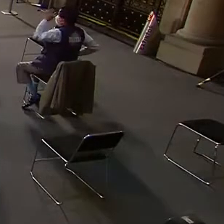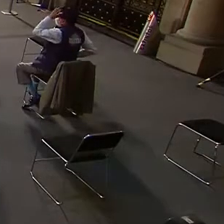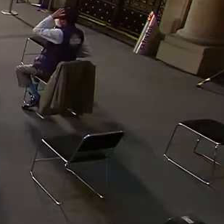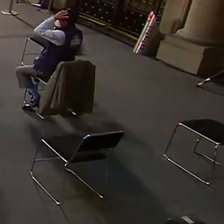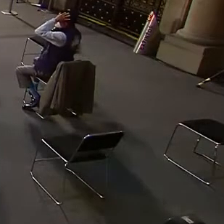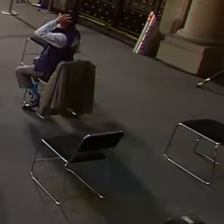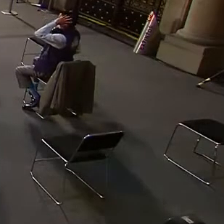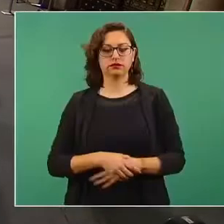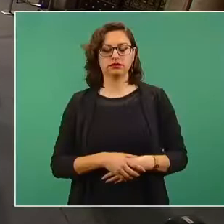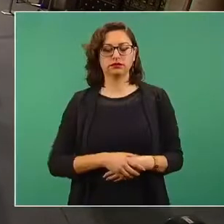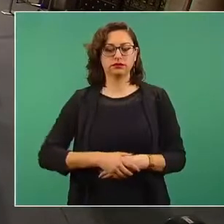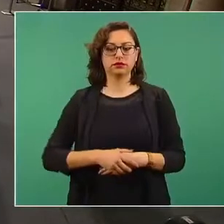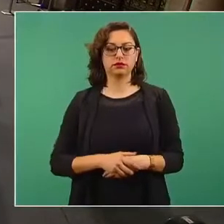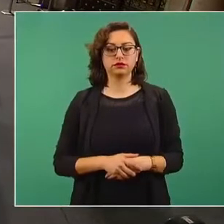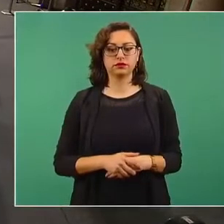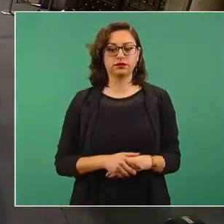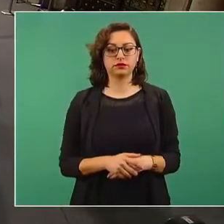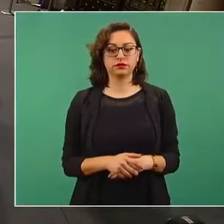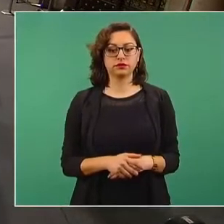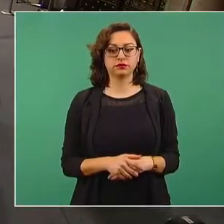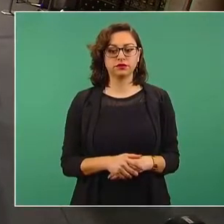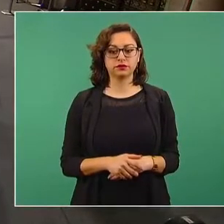Gobierno de México.